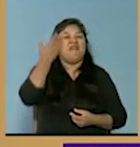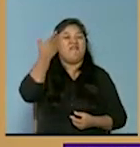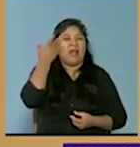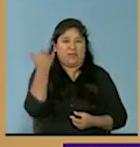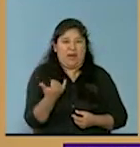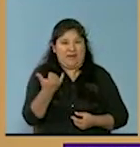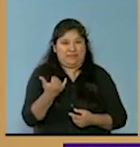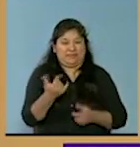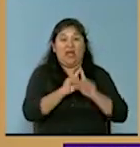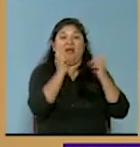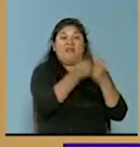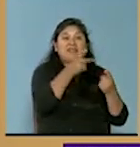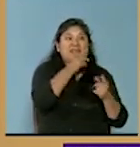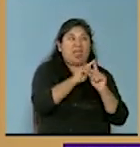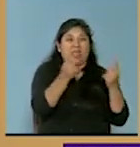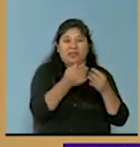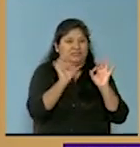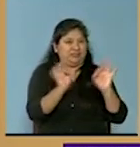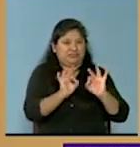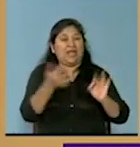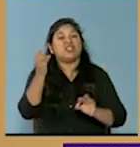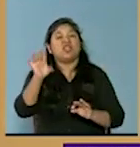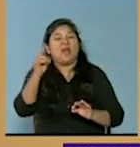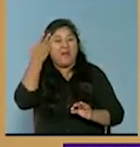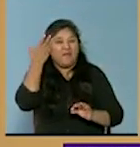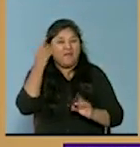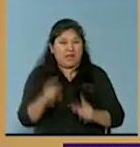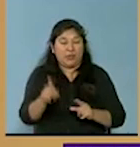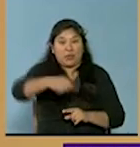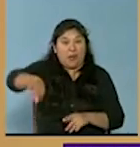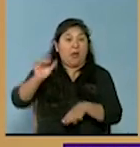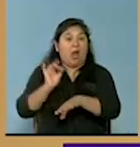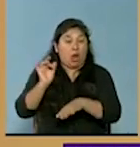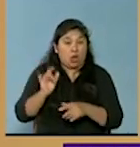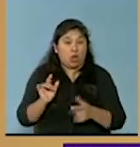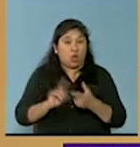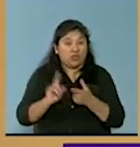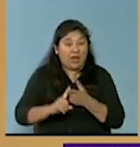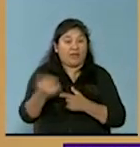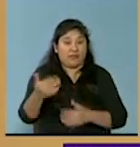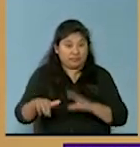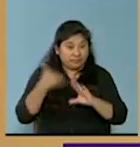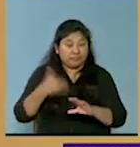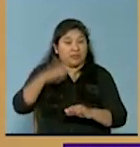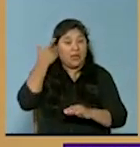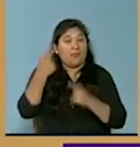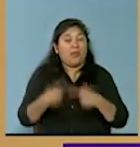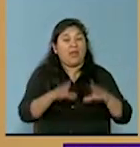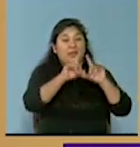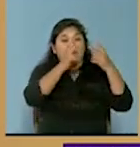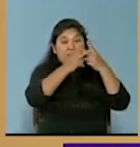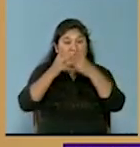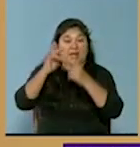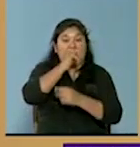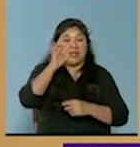facebook nos pueden dejar un mensaje se pueden contactar se pueden sumar como voluntarios las páginas son jujuy todos juntos estamos